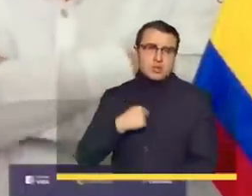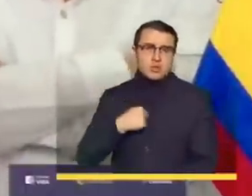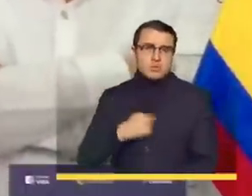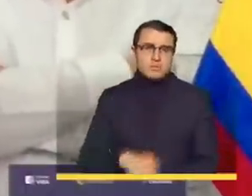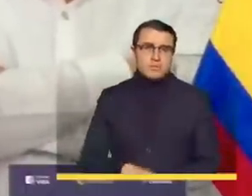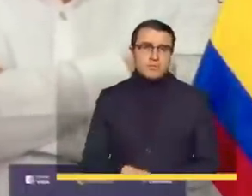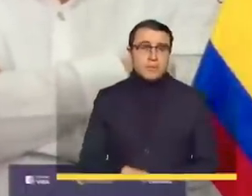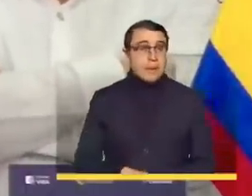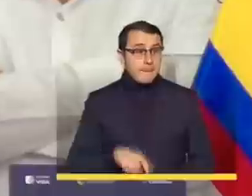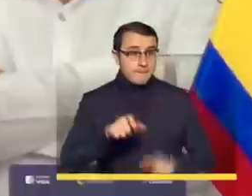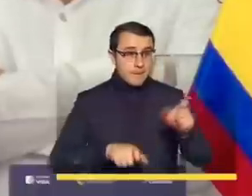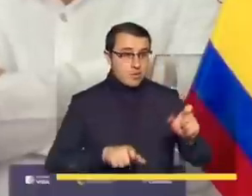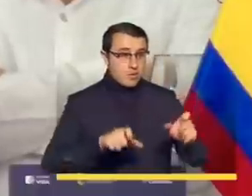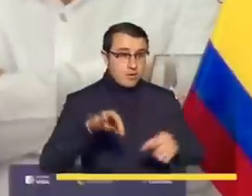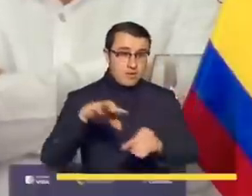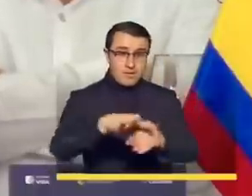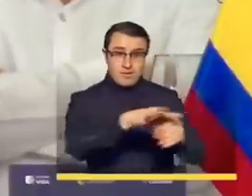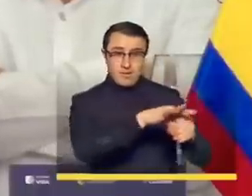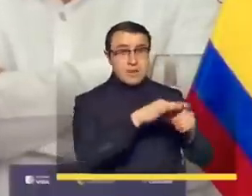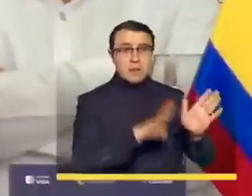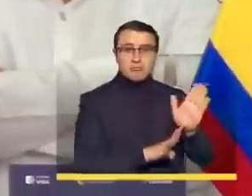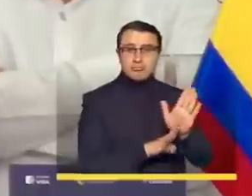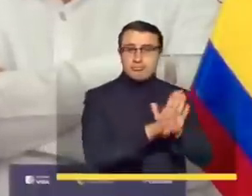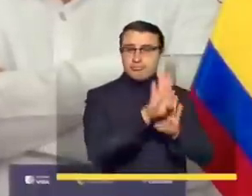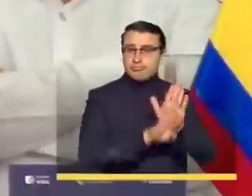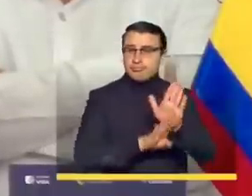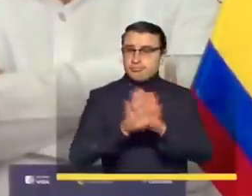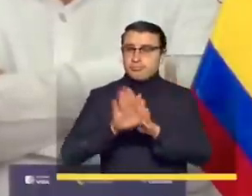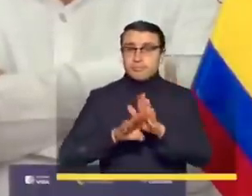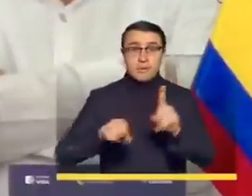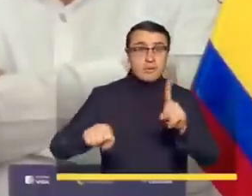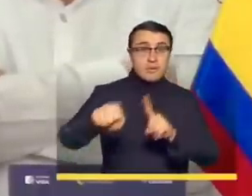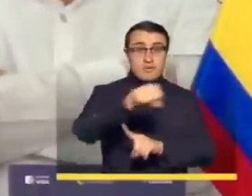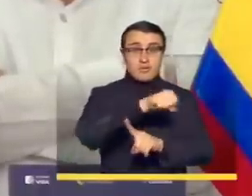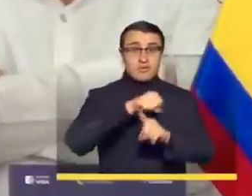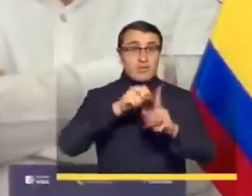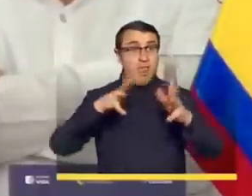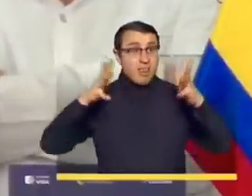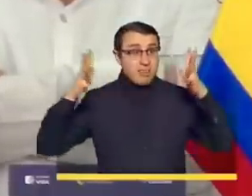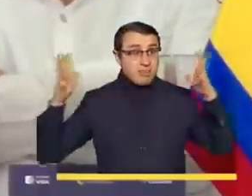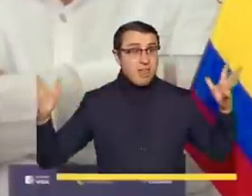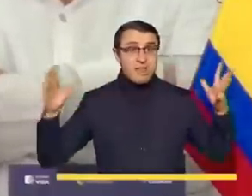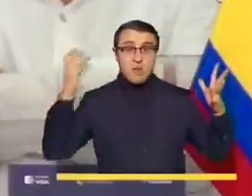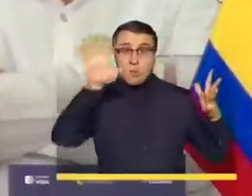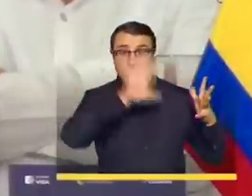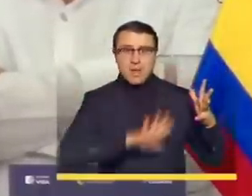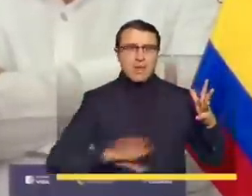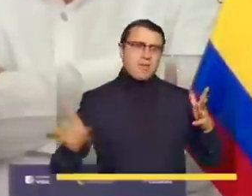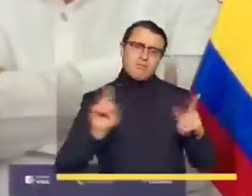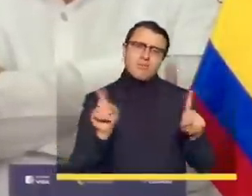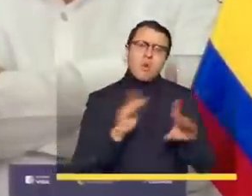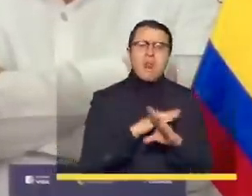Progresista es mi electorado, no es la inmensa mayoría de la sociedad colombiana, es la mitad de la sociedad colombiana.